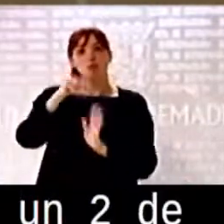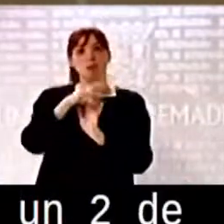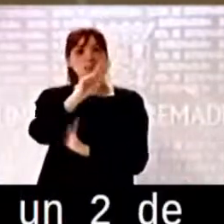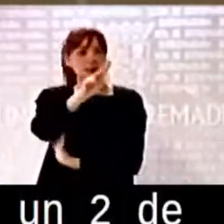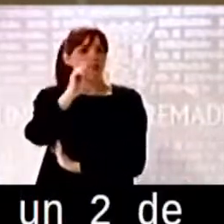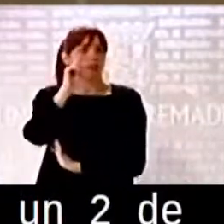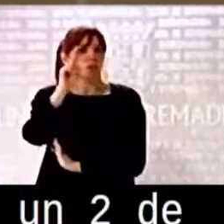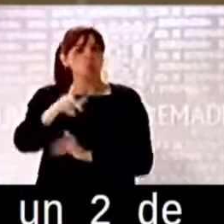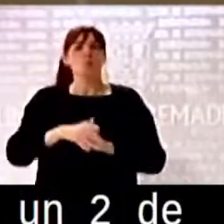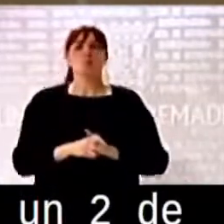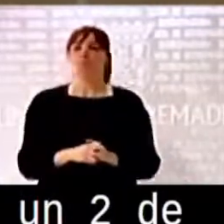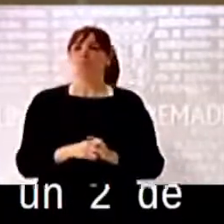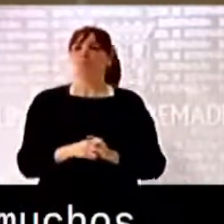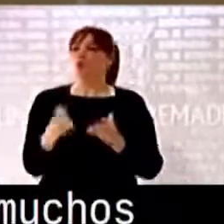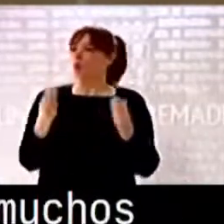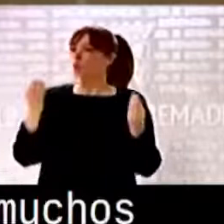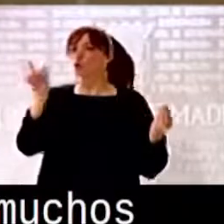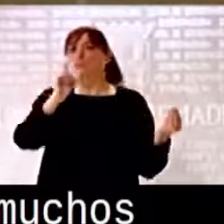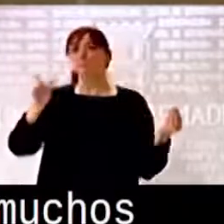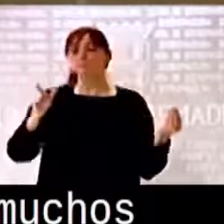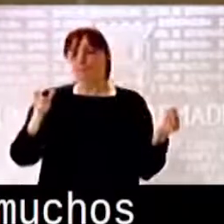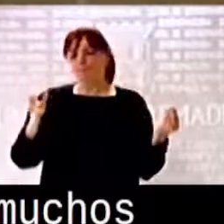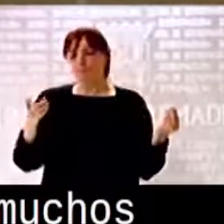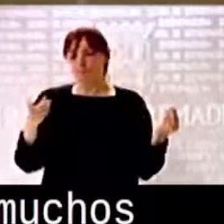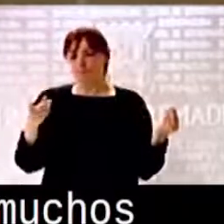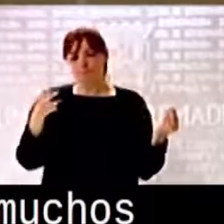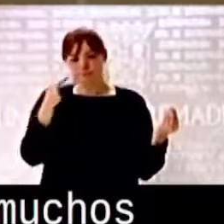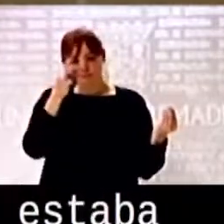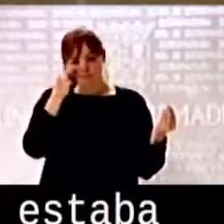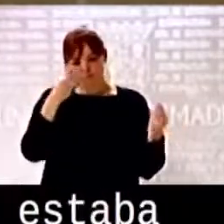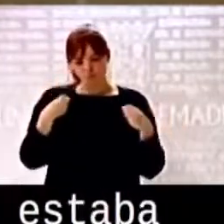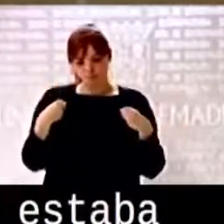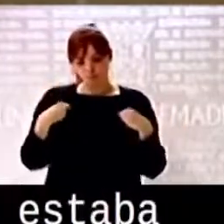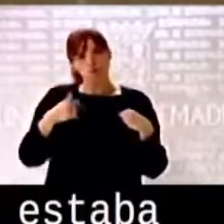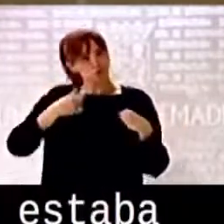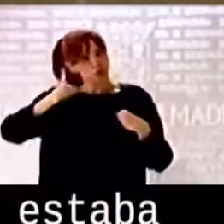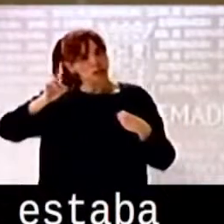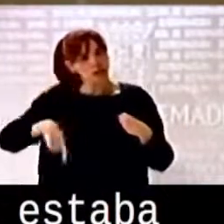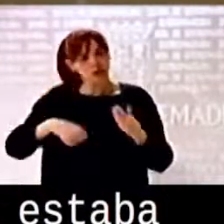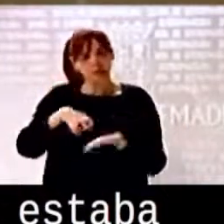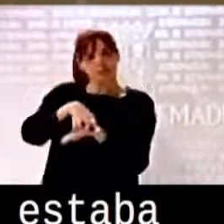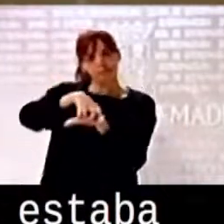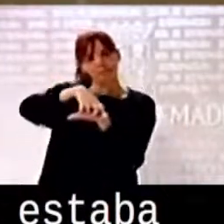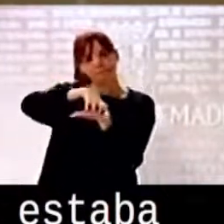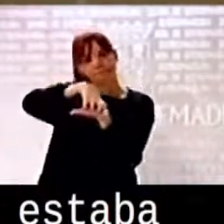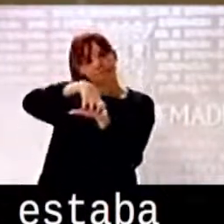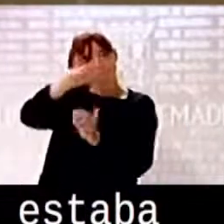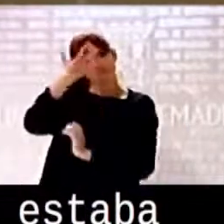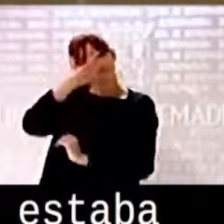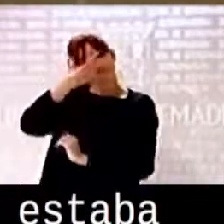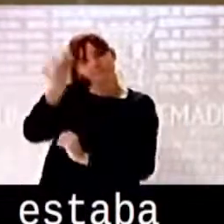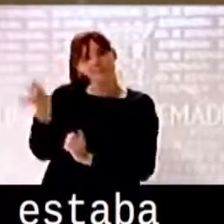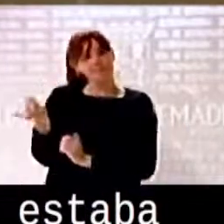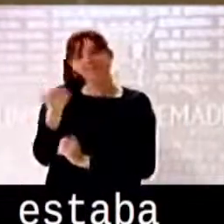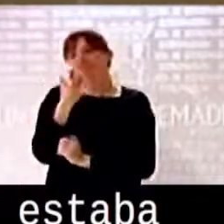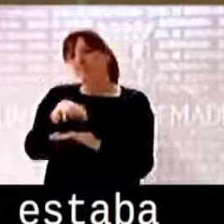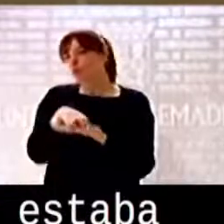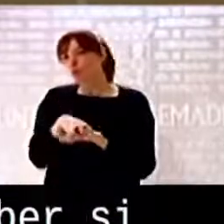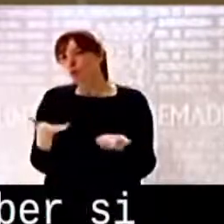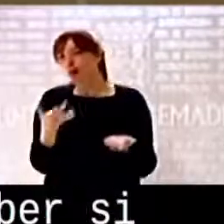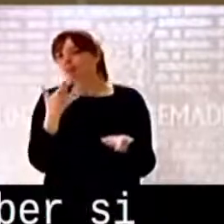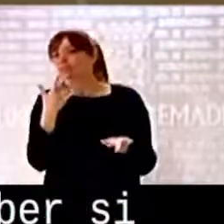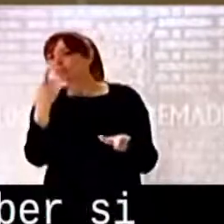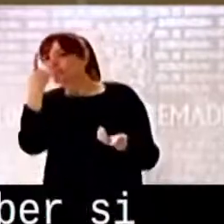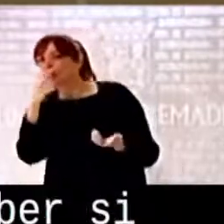2021, muchos vivíamos, y digo vivíamos porque yo estaba incluido, en la incertidumbre de saber si